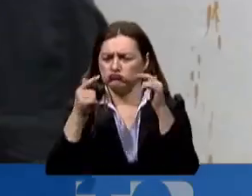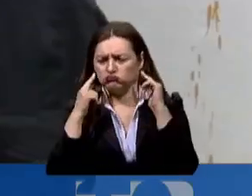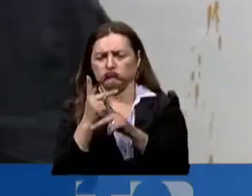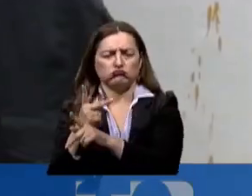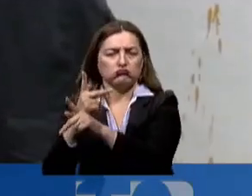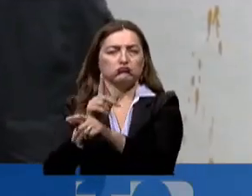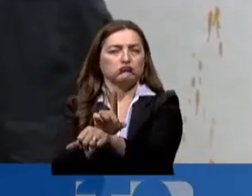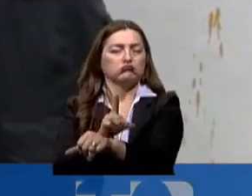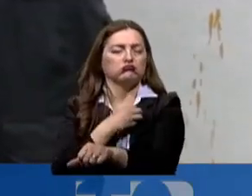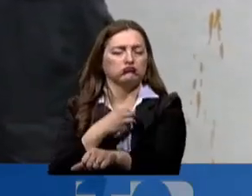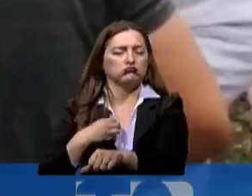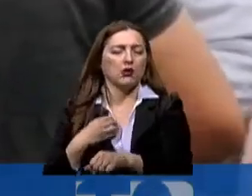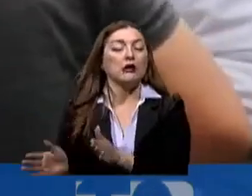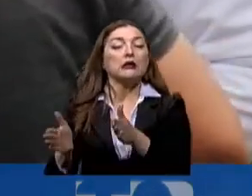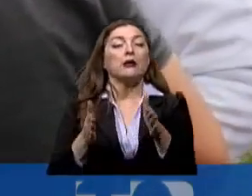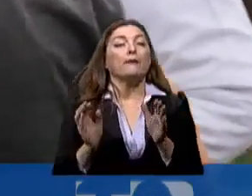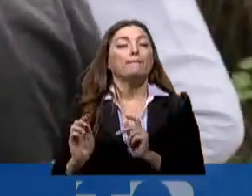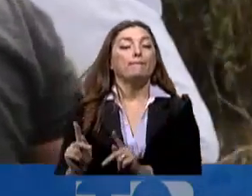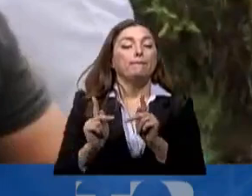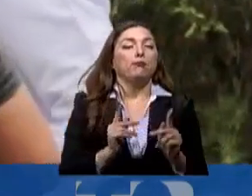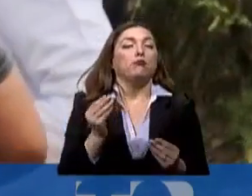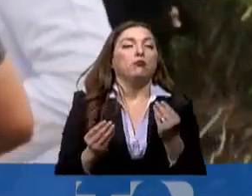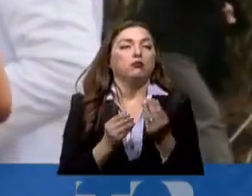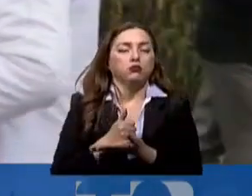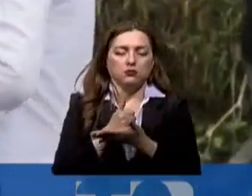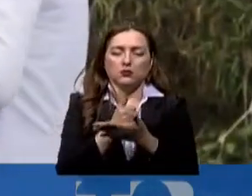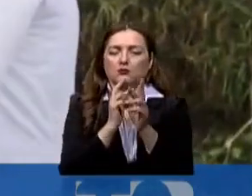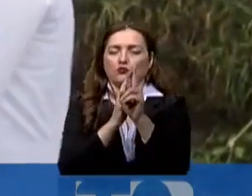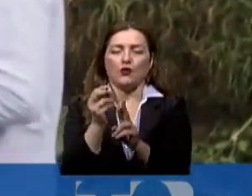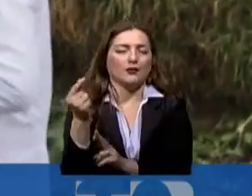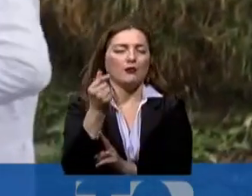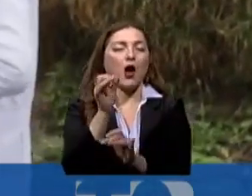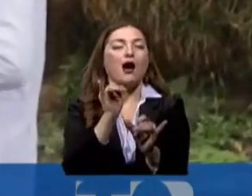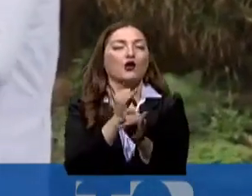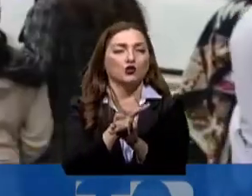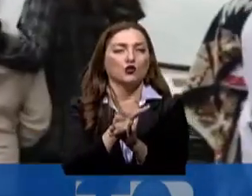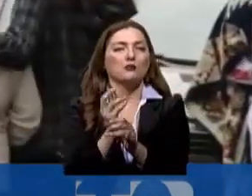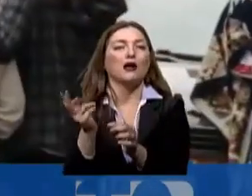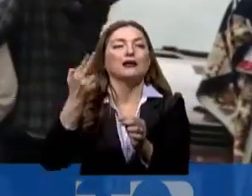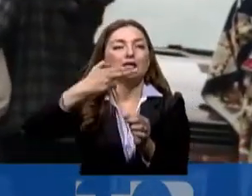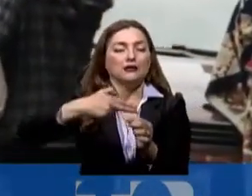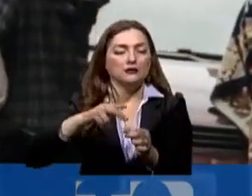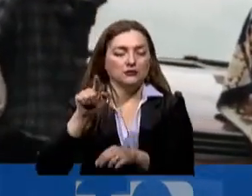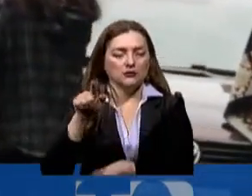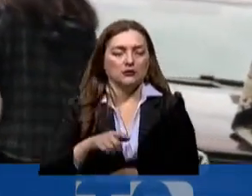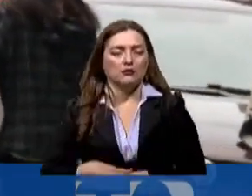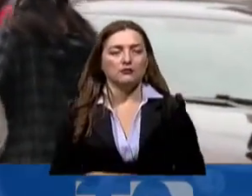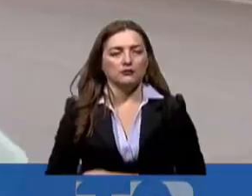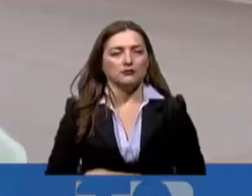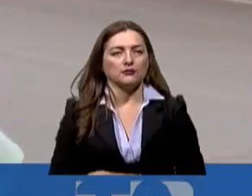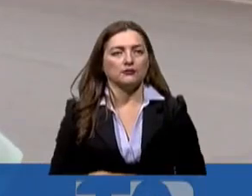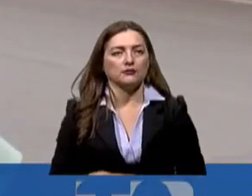preparado y saber cómo actuar en este tipo de casos ayuda para una respuesta de las instituciones que forman parte de esta